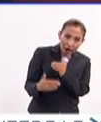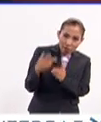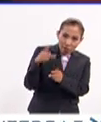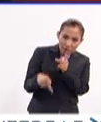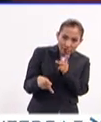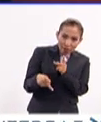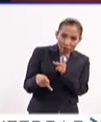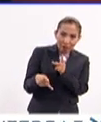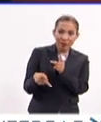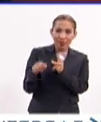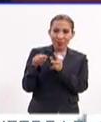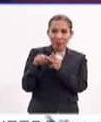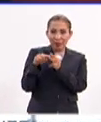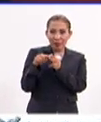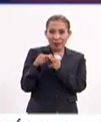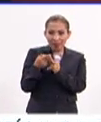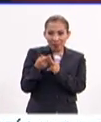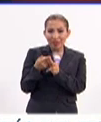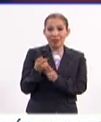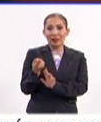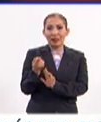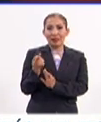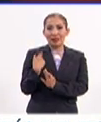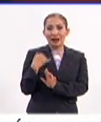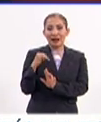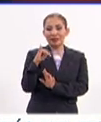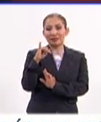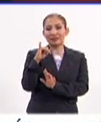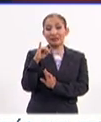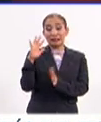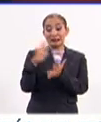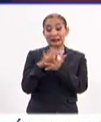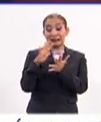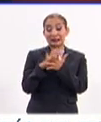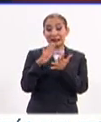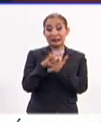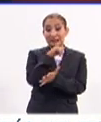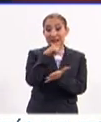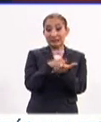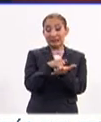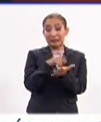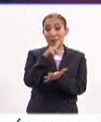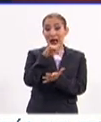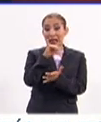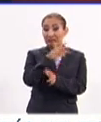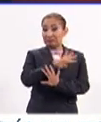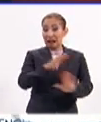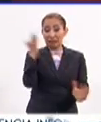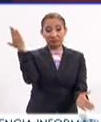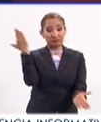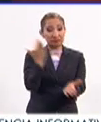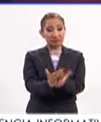del penal de las Islas Marías. Ya